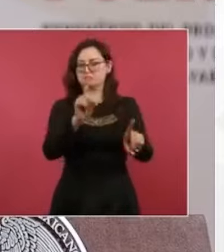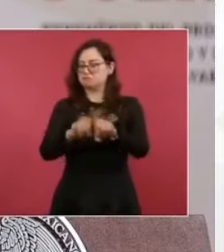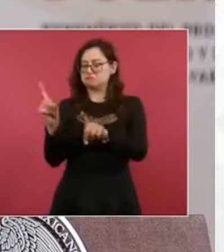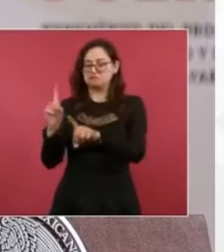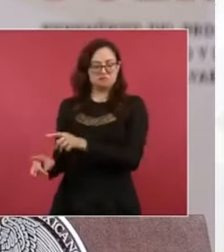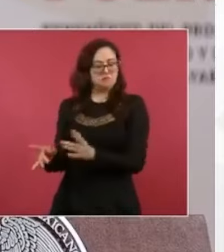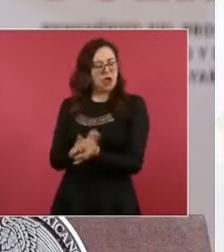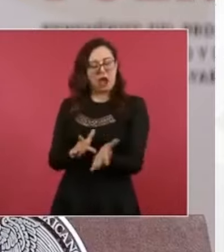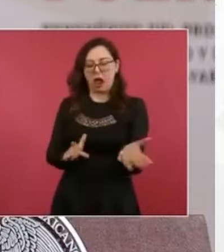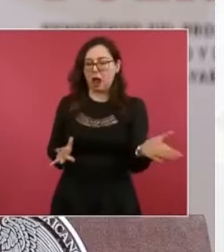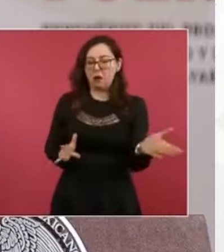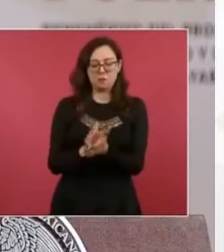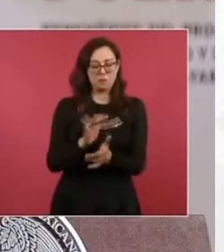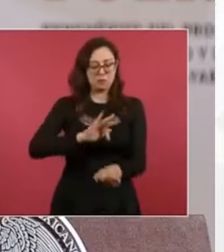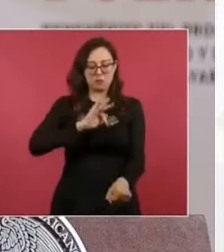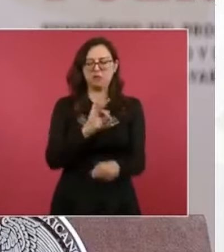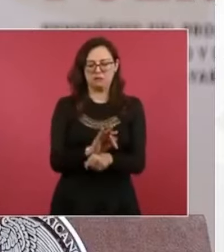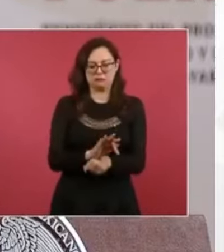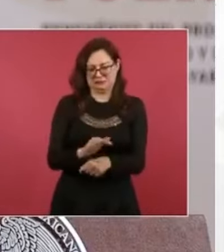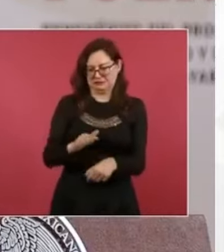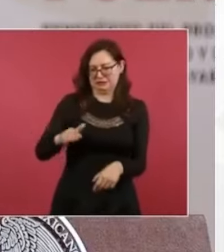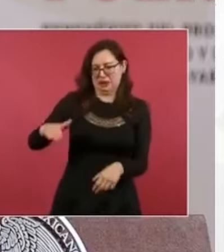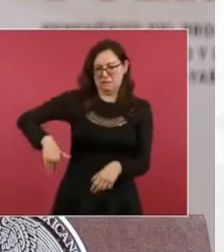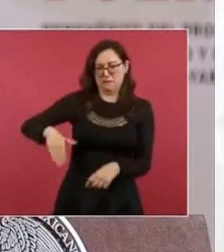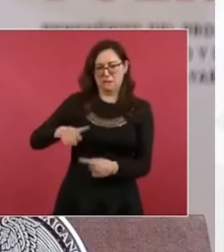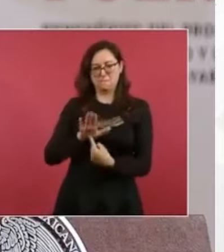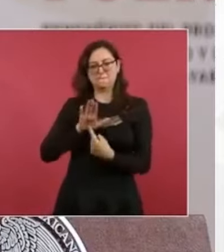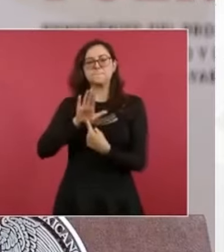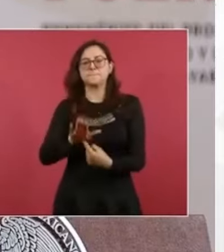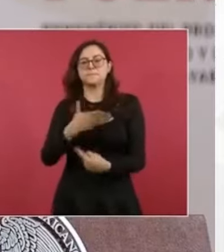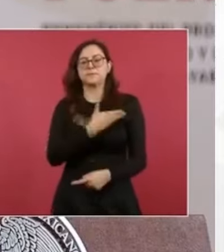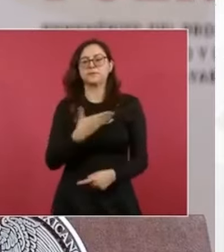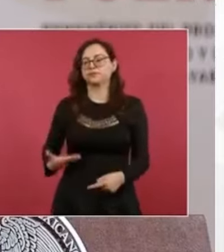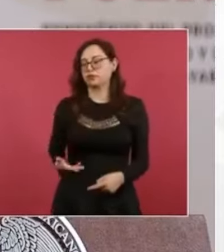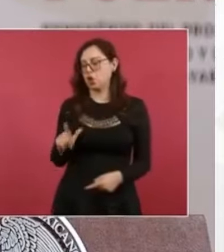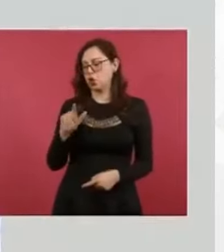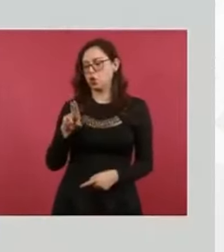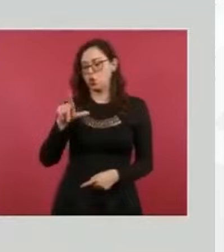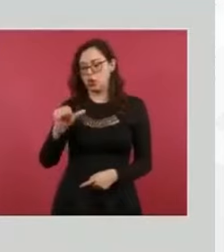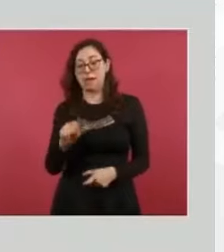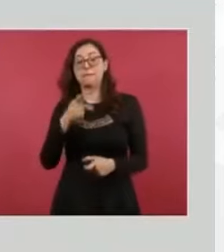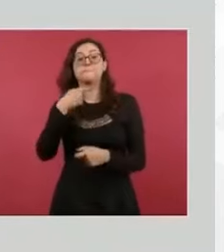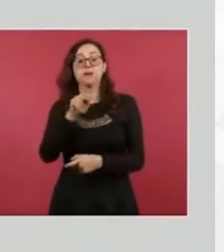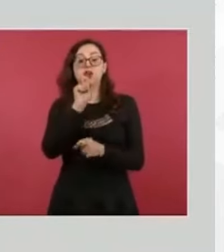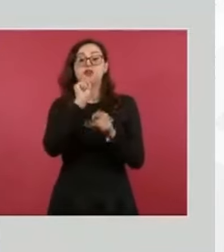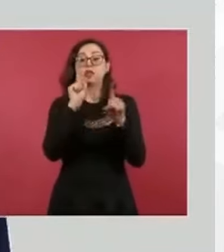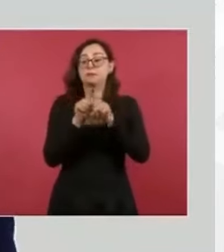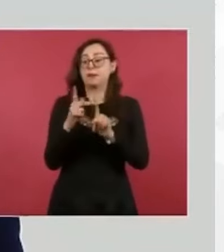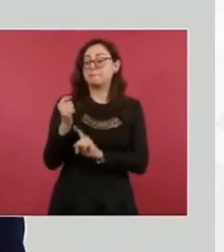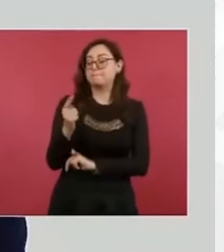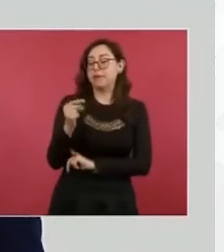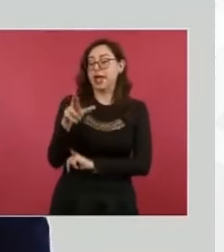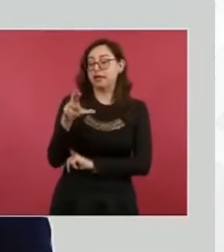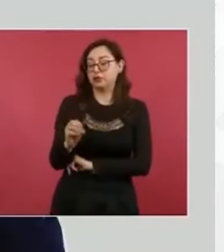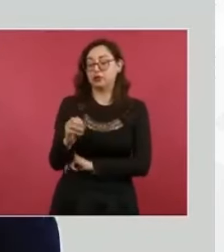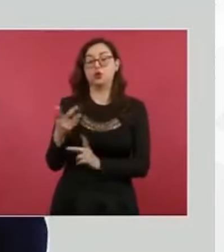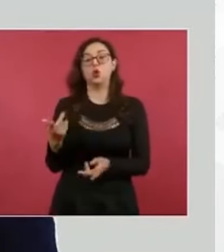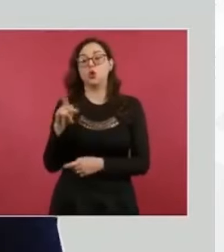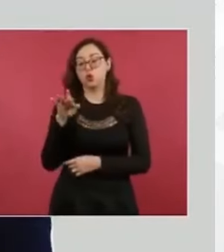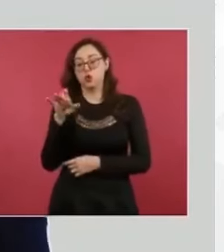Manuel López Obrador con Lula da Silva, pero también Gustavo Petro y Luis Arce. Sin embargo,